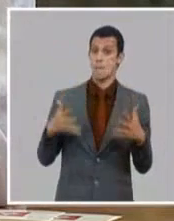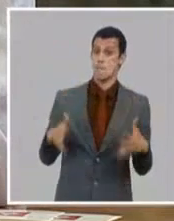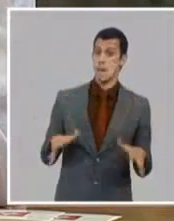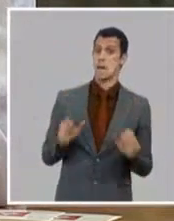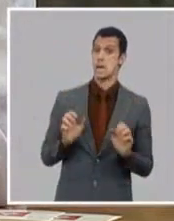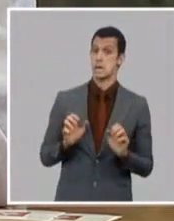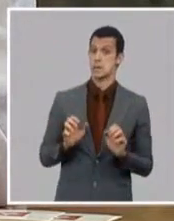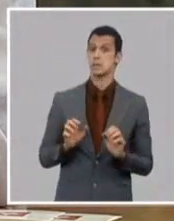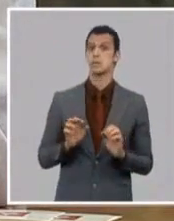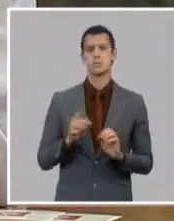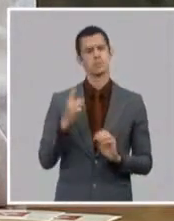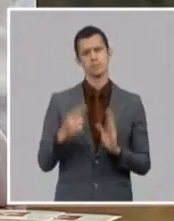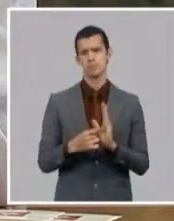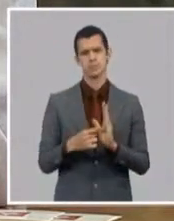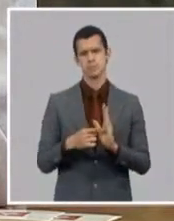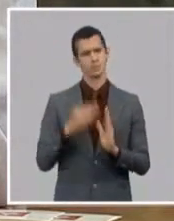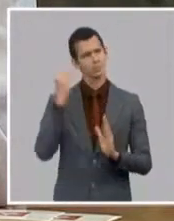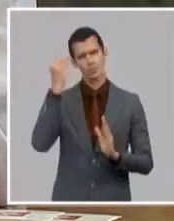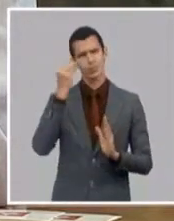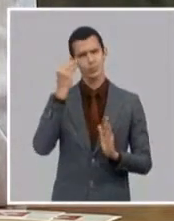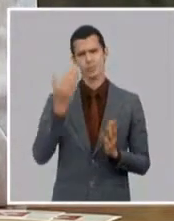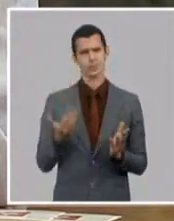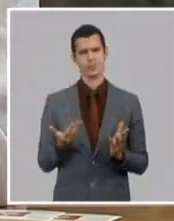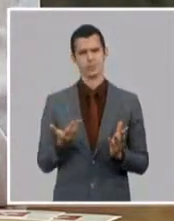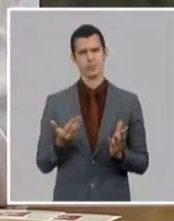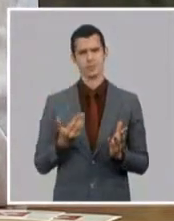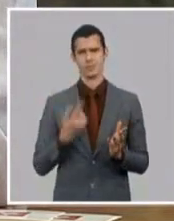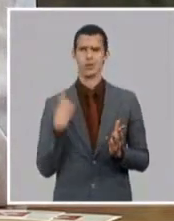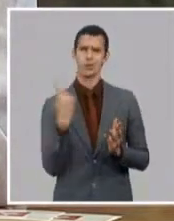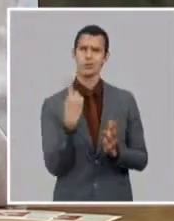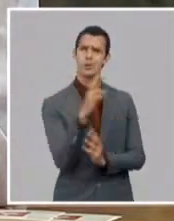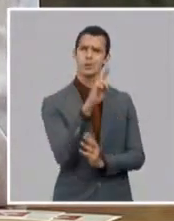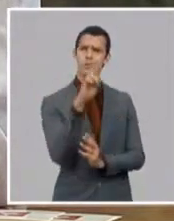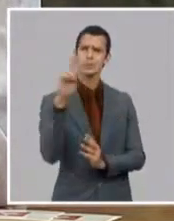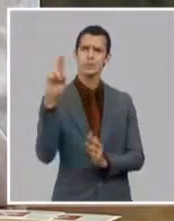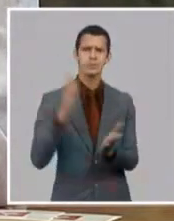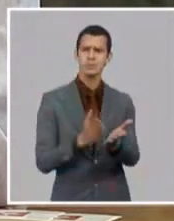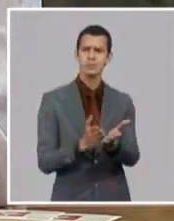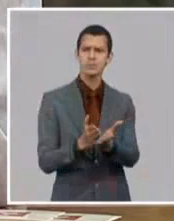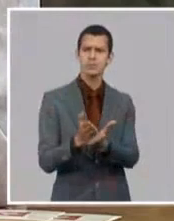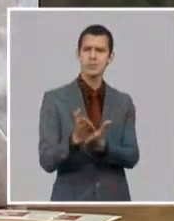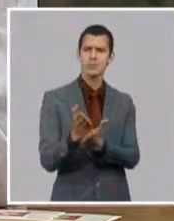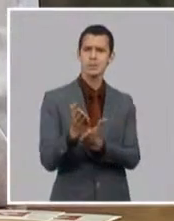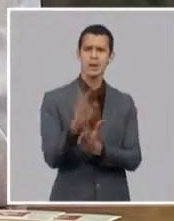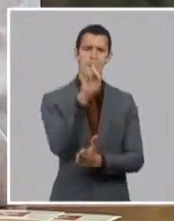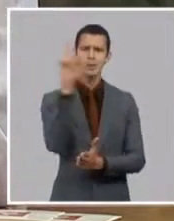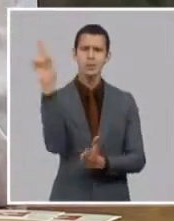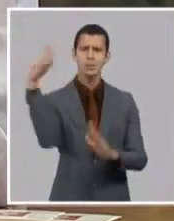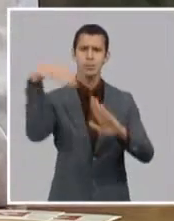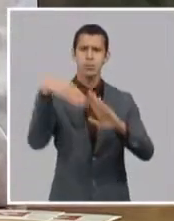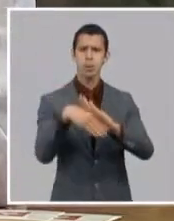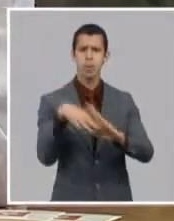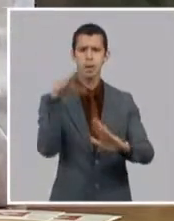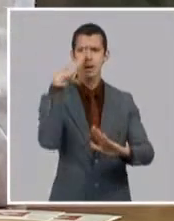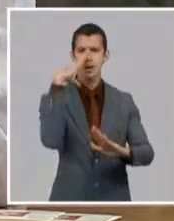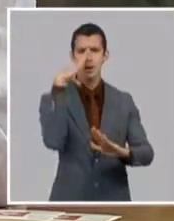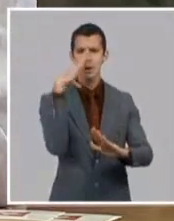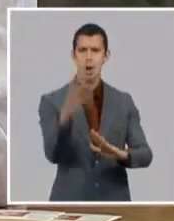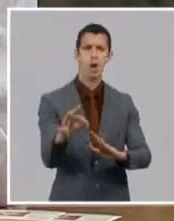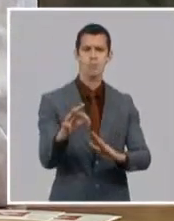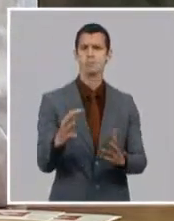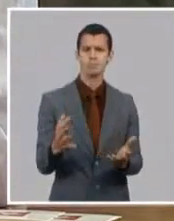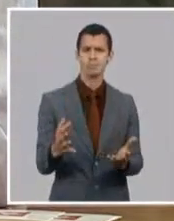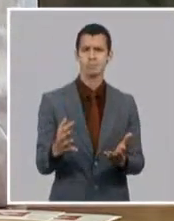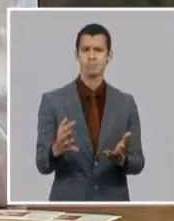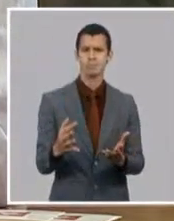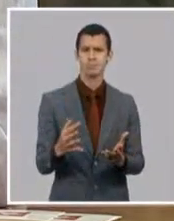vamos a dar posibilidades, y por eso hubo una actuación. Y yo creo que han tratado de interpretar como les da la gana el llamado